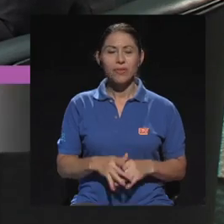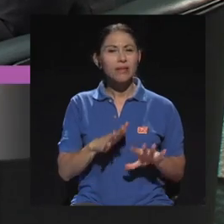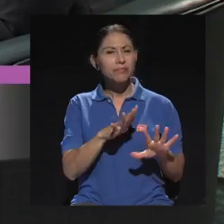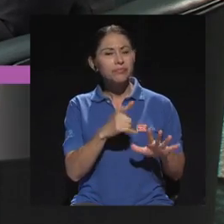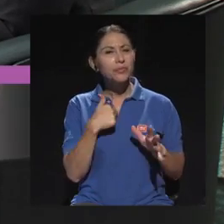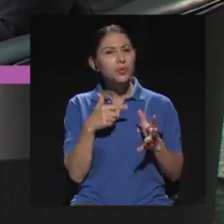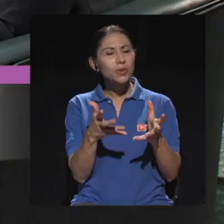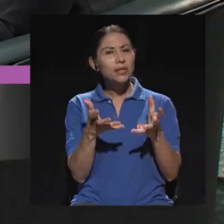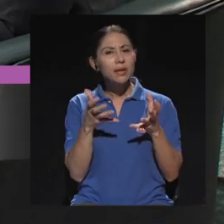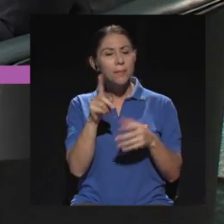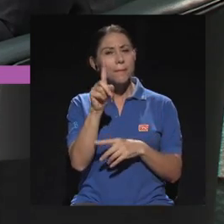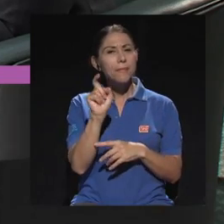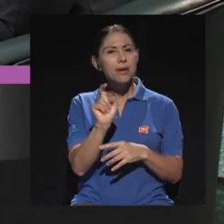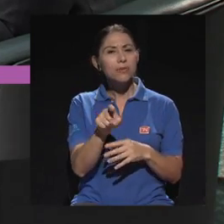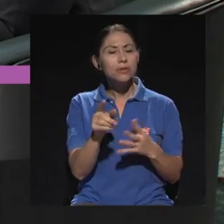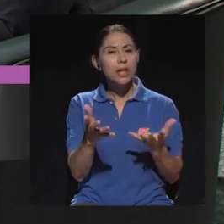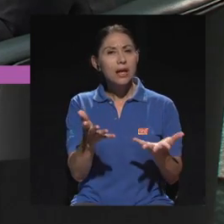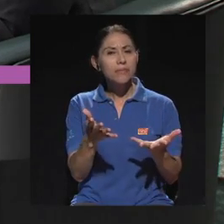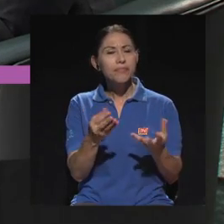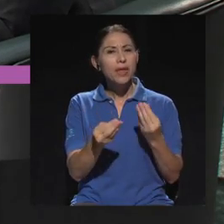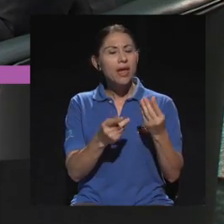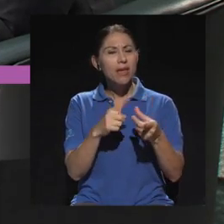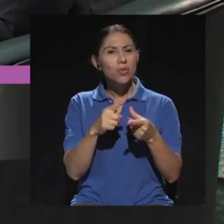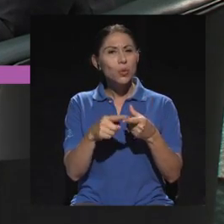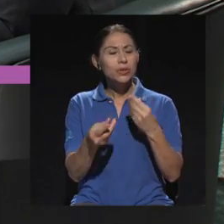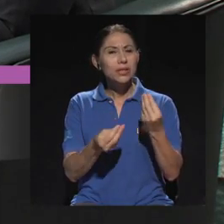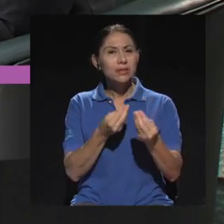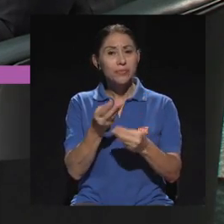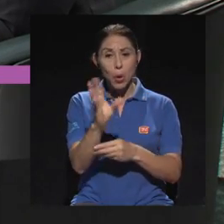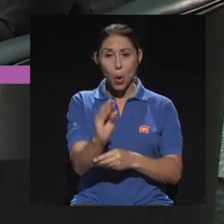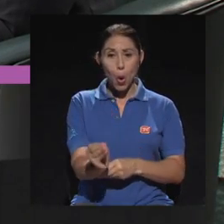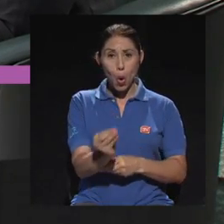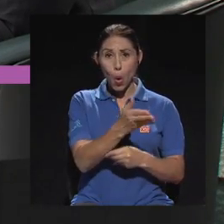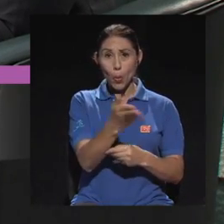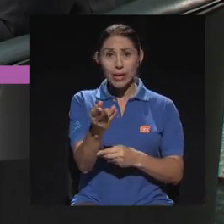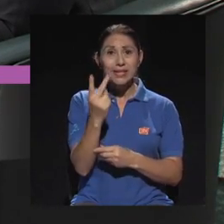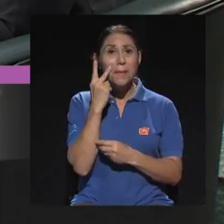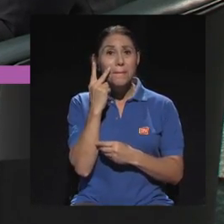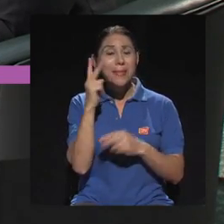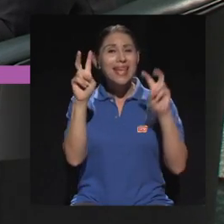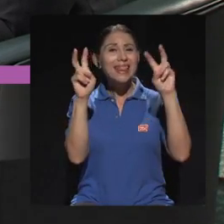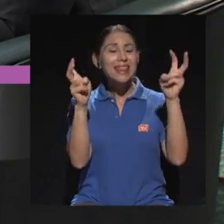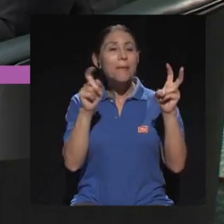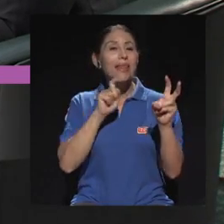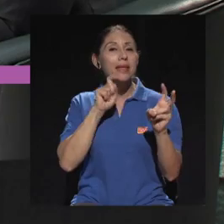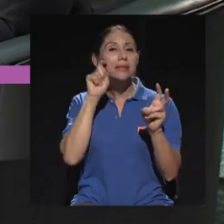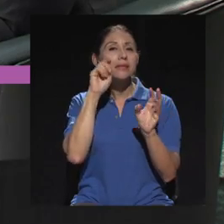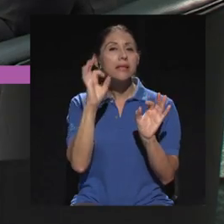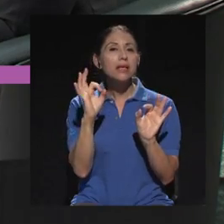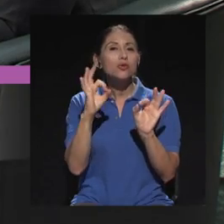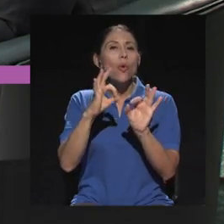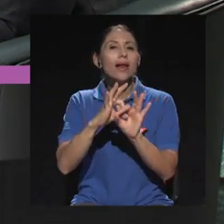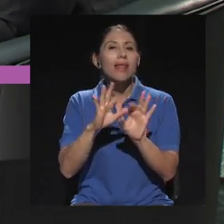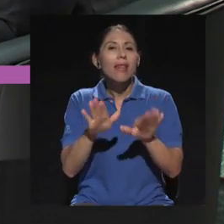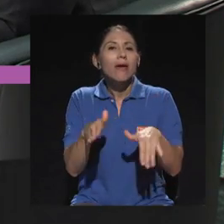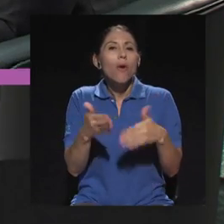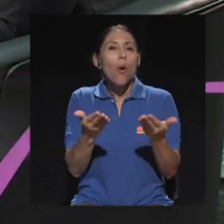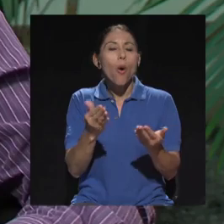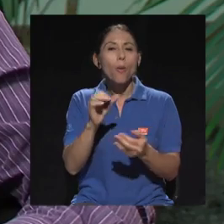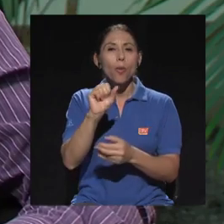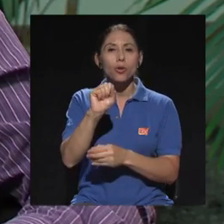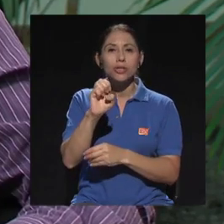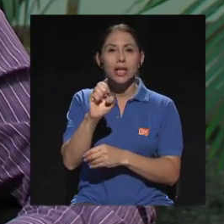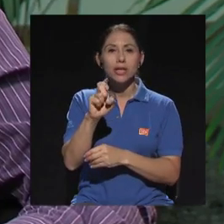que le quería preguntar, escuchando de sus palabras, entonces, ¿cómo es que los jóvenes ven la sexualidad? ¿Cómo ustedes interpretan de